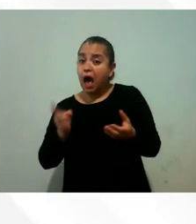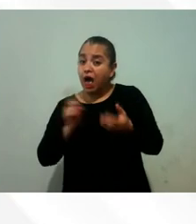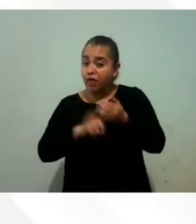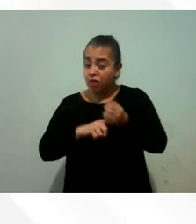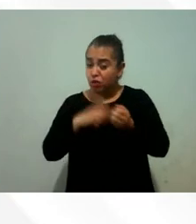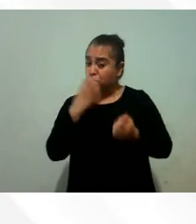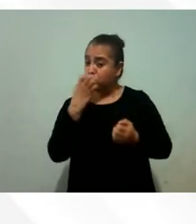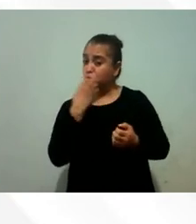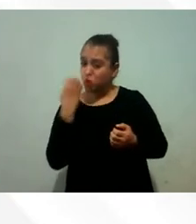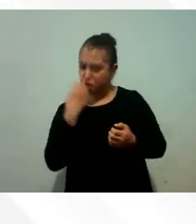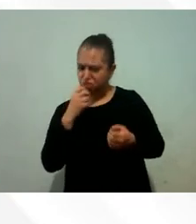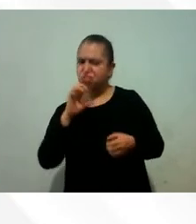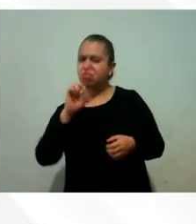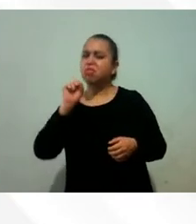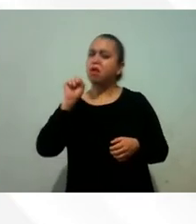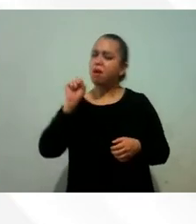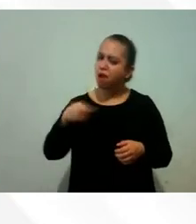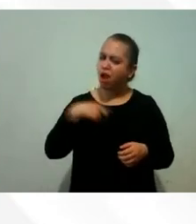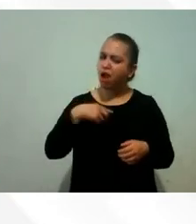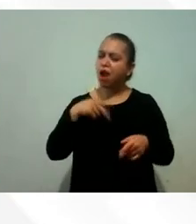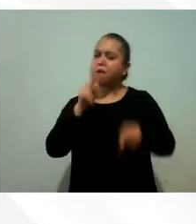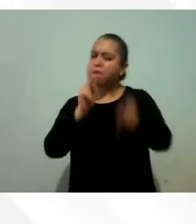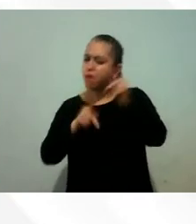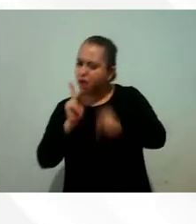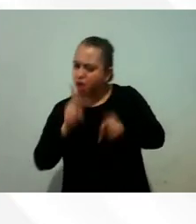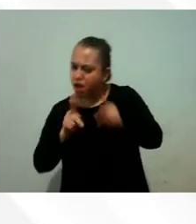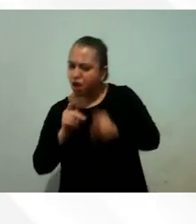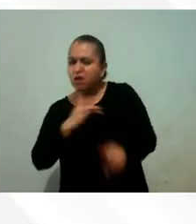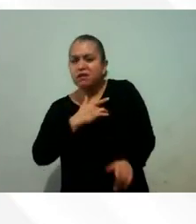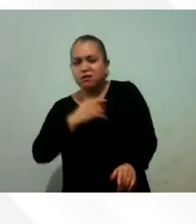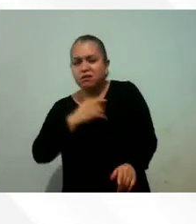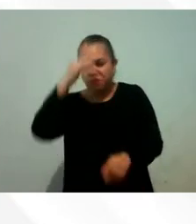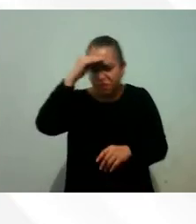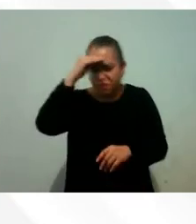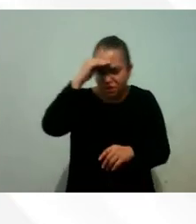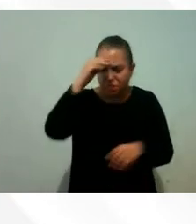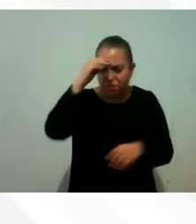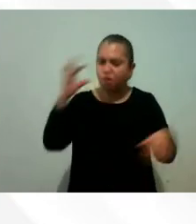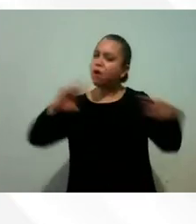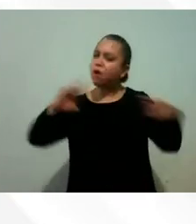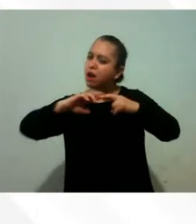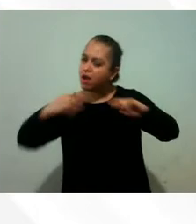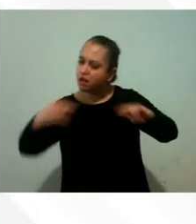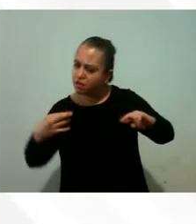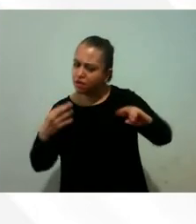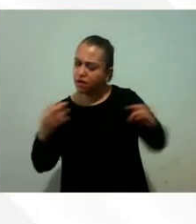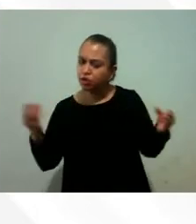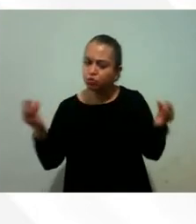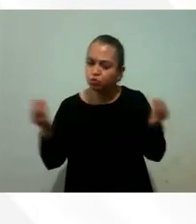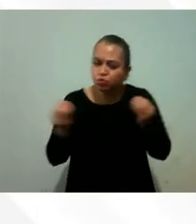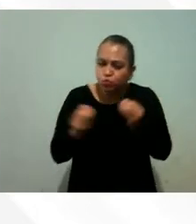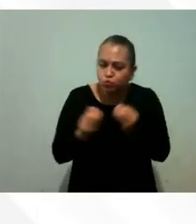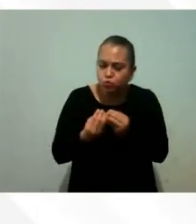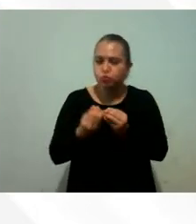poder también como crear una relación mucho más cercana, más empática y de amor, nos dice Estefanía.